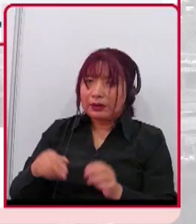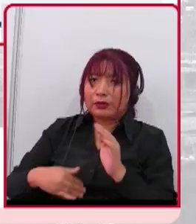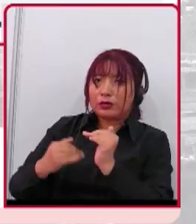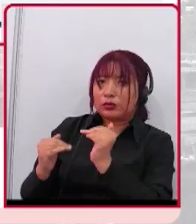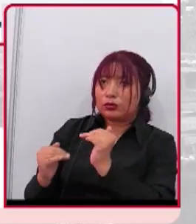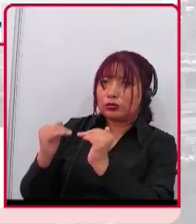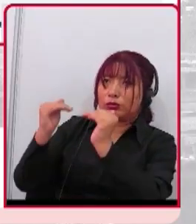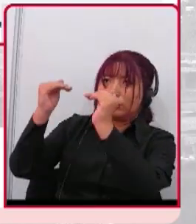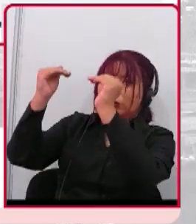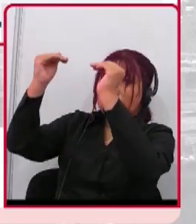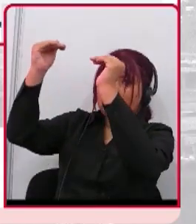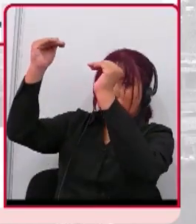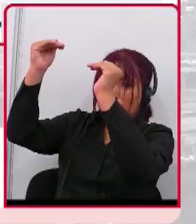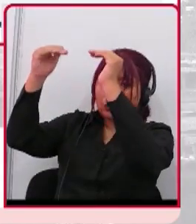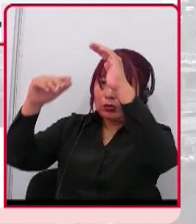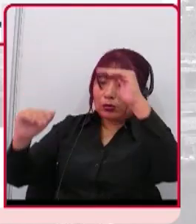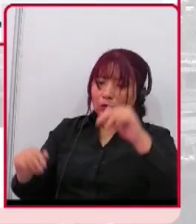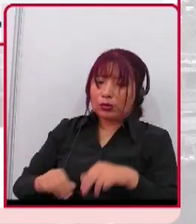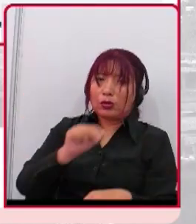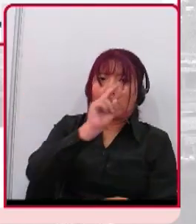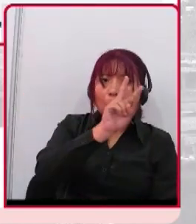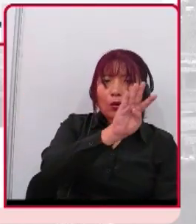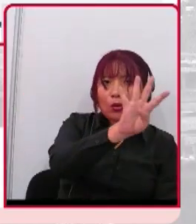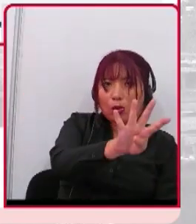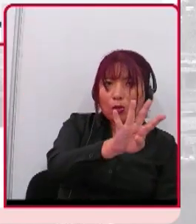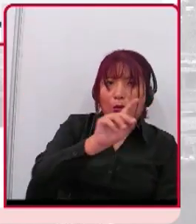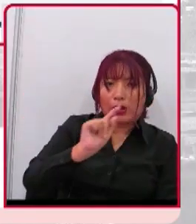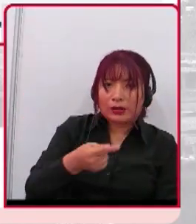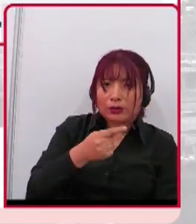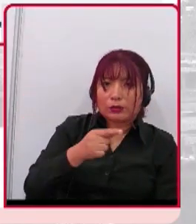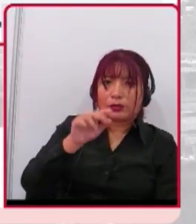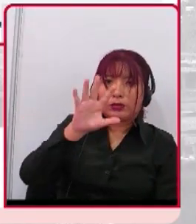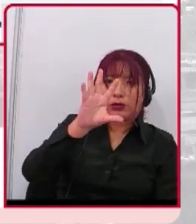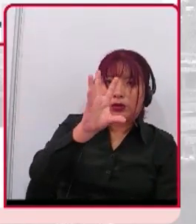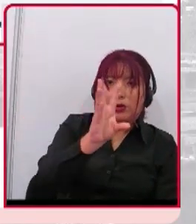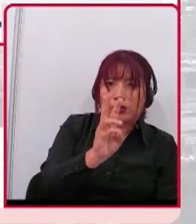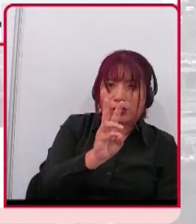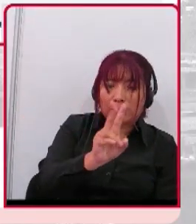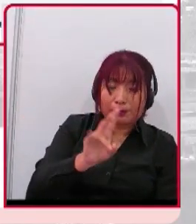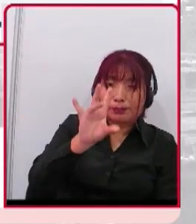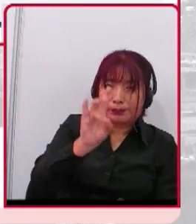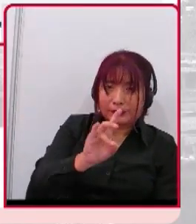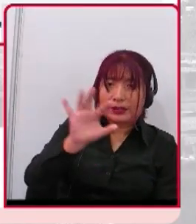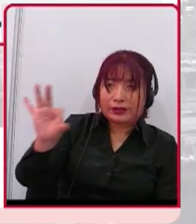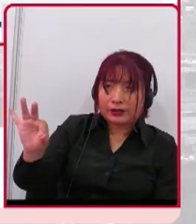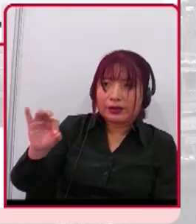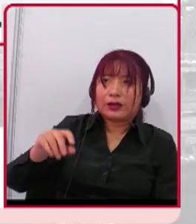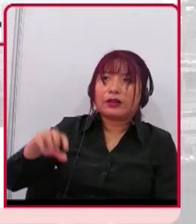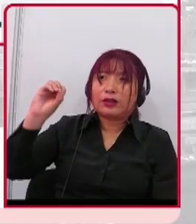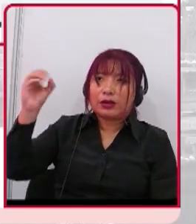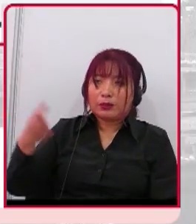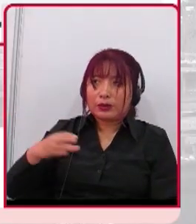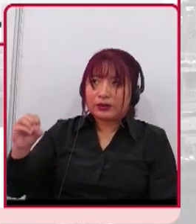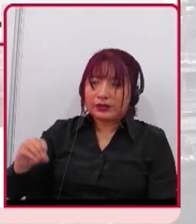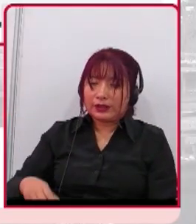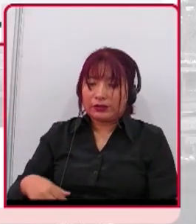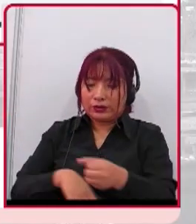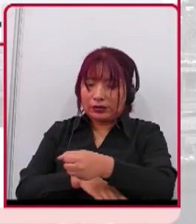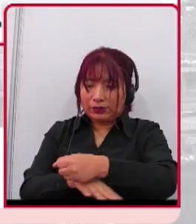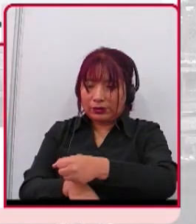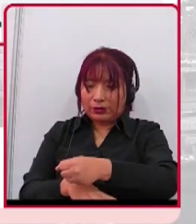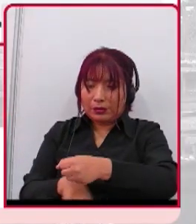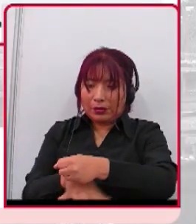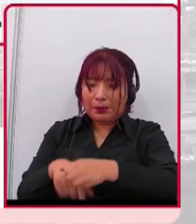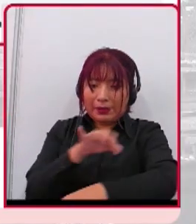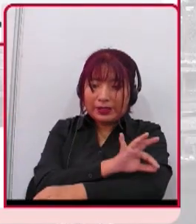con estas mejoras establecidas de 4.79%, considerando como línea base 752 y